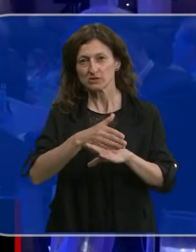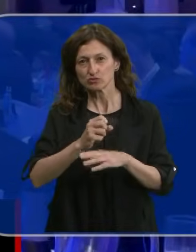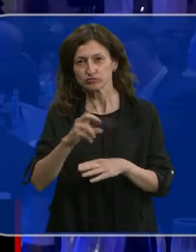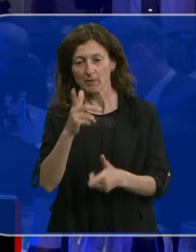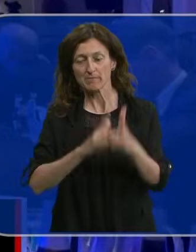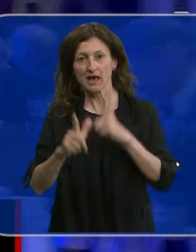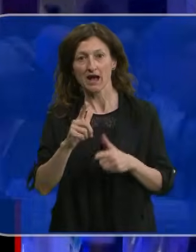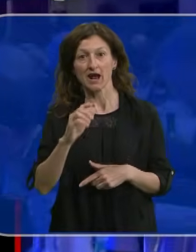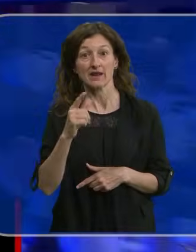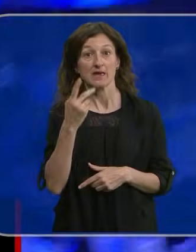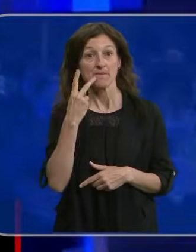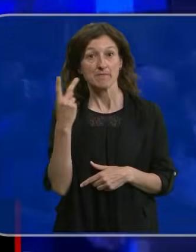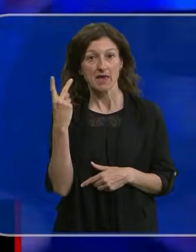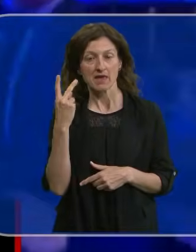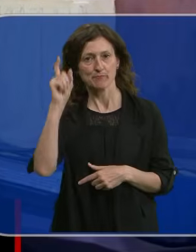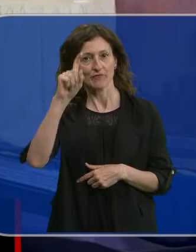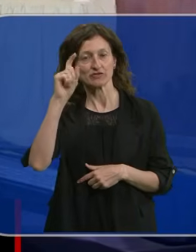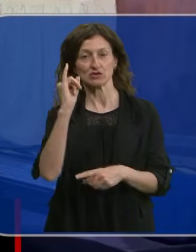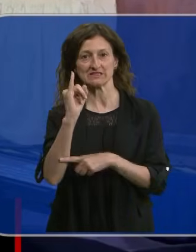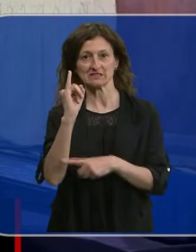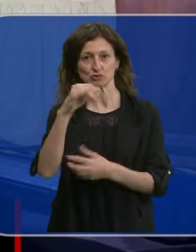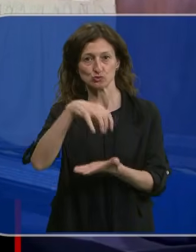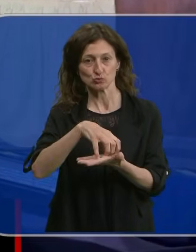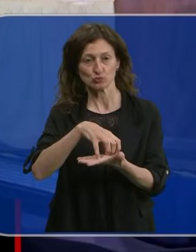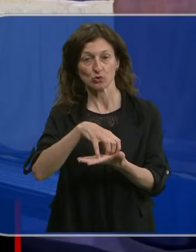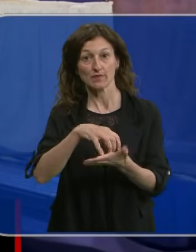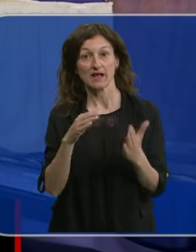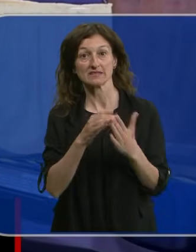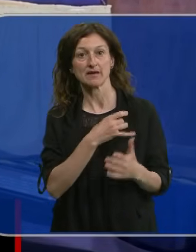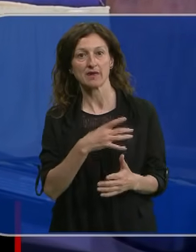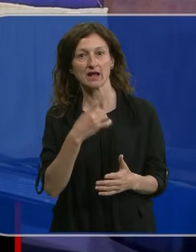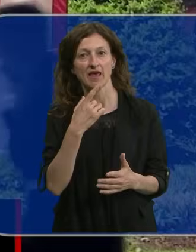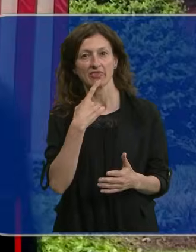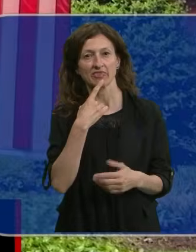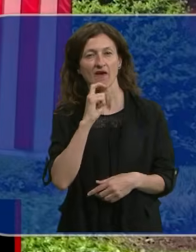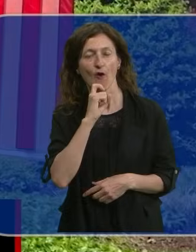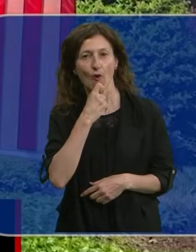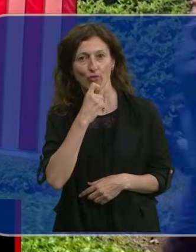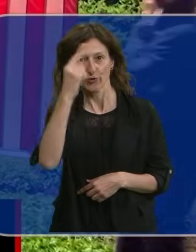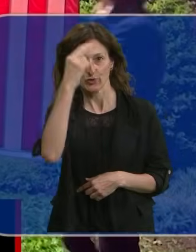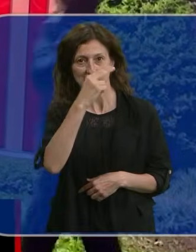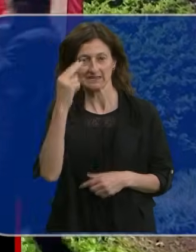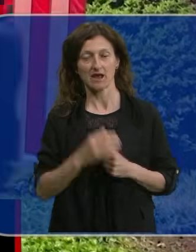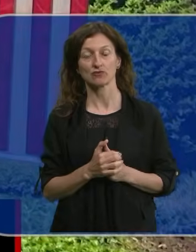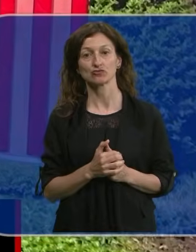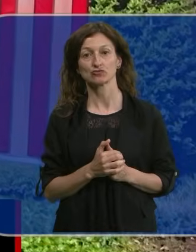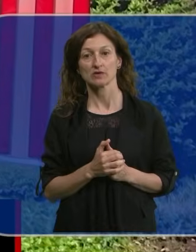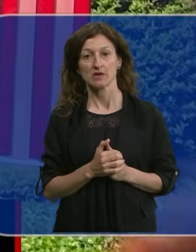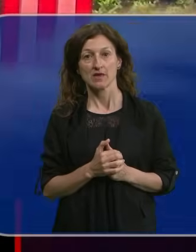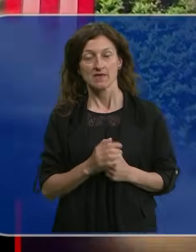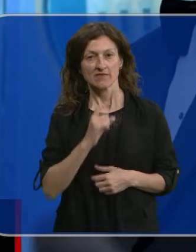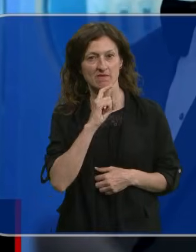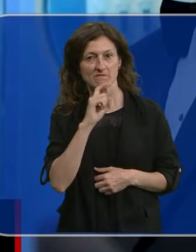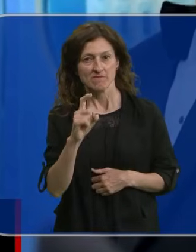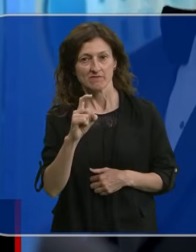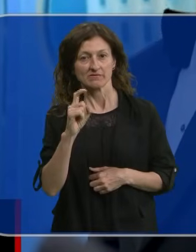cuchillos. Se llama Cole Thomas Allen y es profesor de un instituto. Según la Casa Blanca, se dejó llevar por el odio a los cristianos. En un comunicado acusaba a